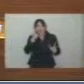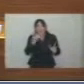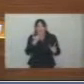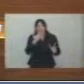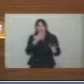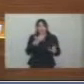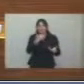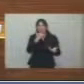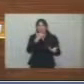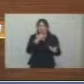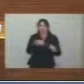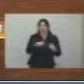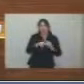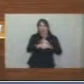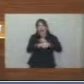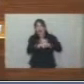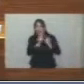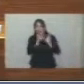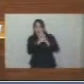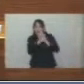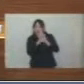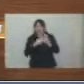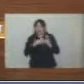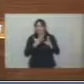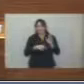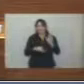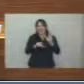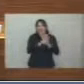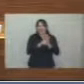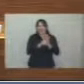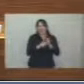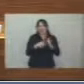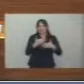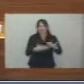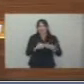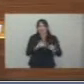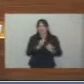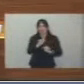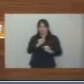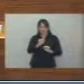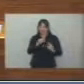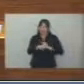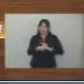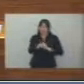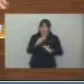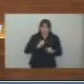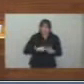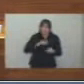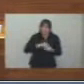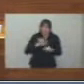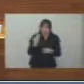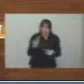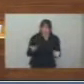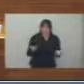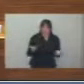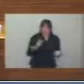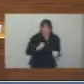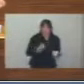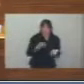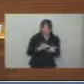forro por debajo de la mesa, se conseguía evitar que la ley prosperase. Eso es lo que hicieron ustedes el lunes, hombre, como los abogados de Calella, tratando de